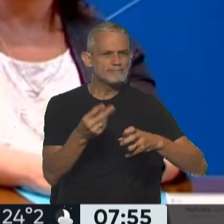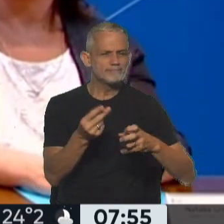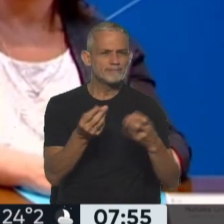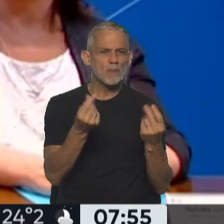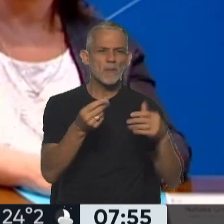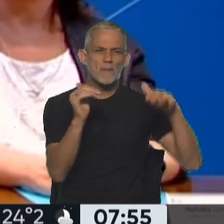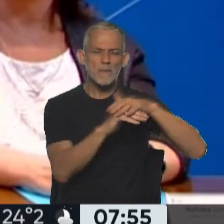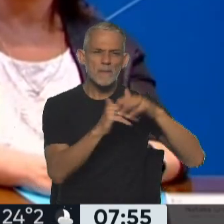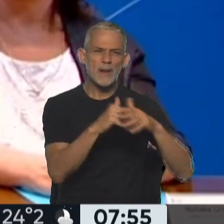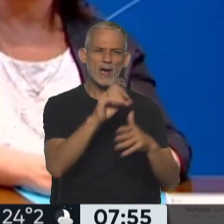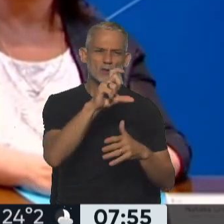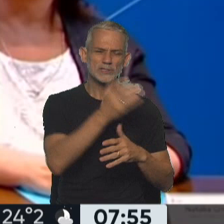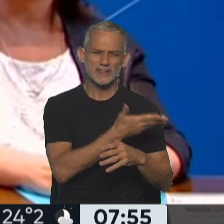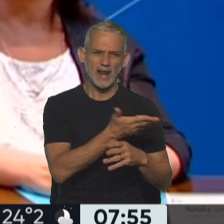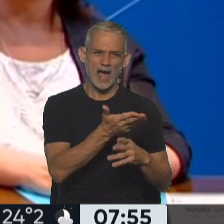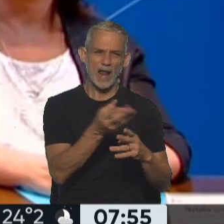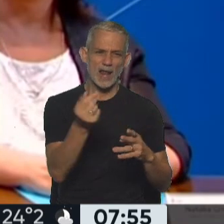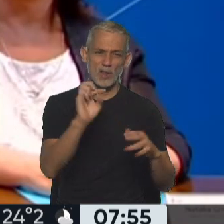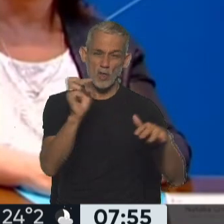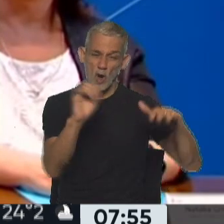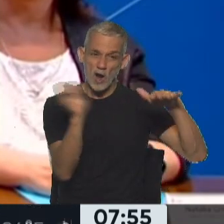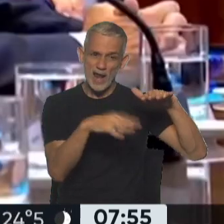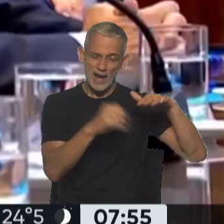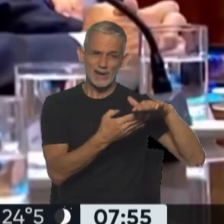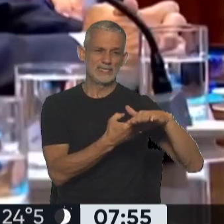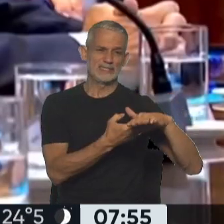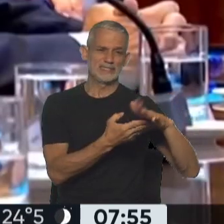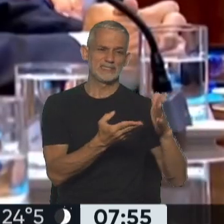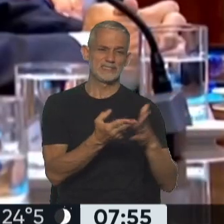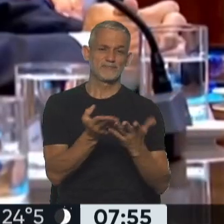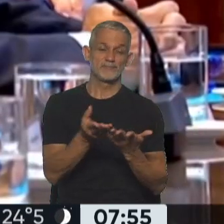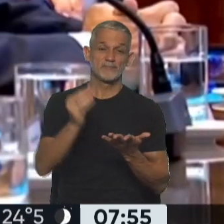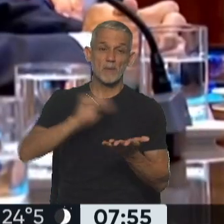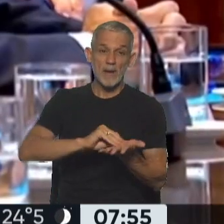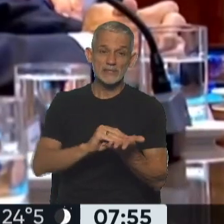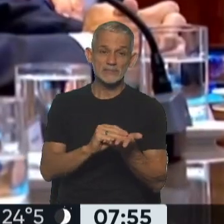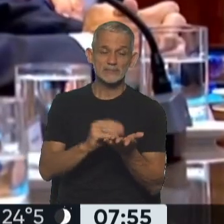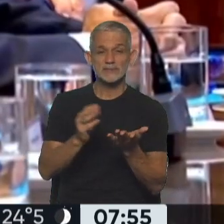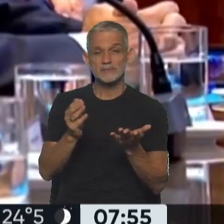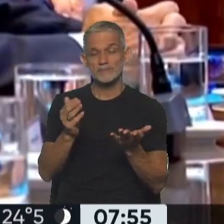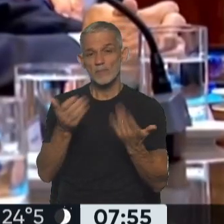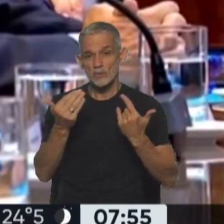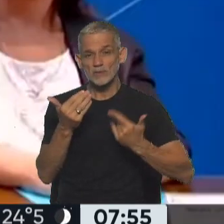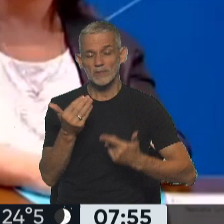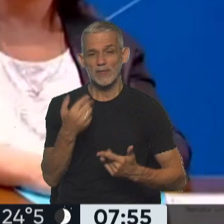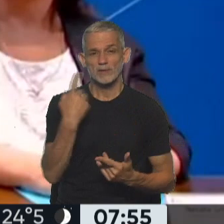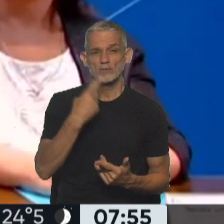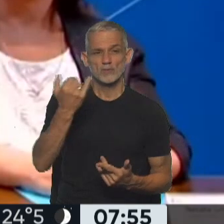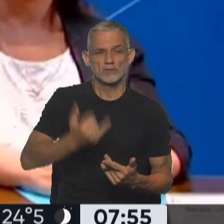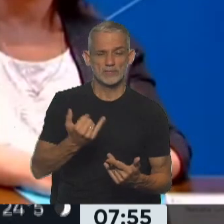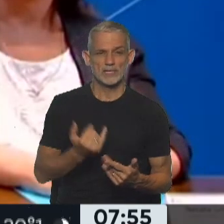acumulación de reservas para fortalecer nuestra moneda sobre todo la capacidad de tener